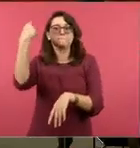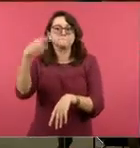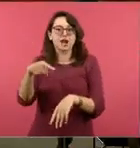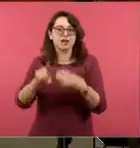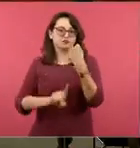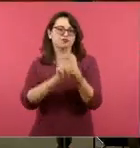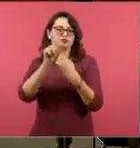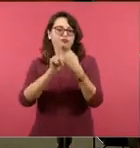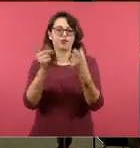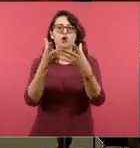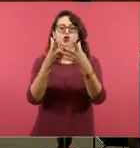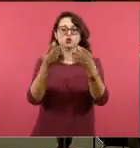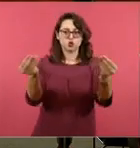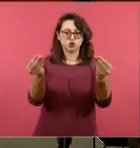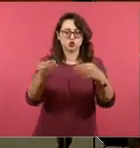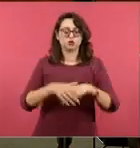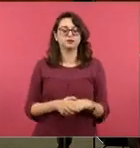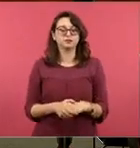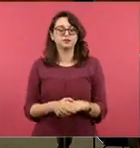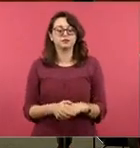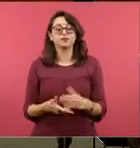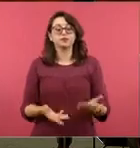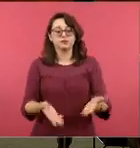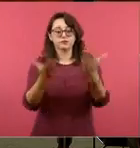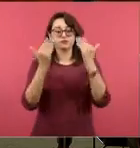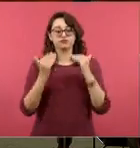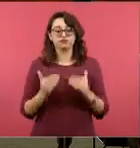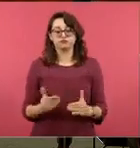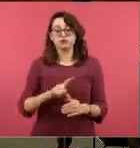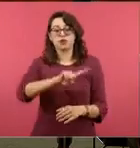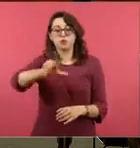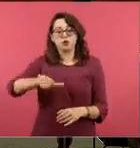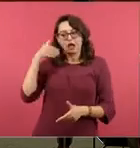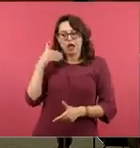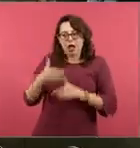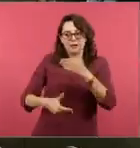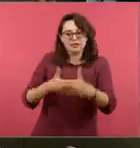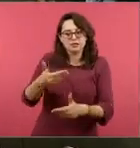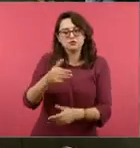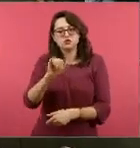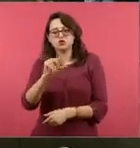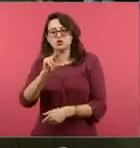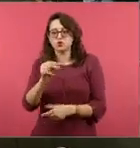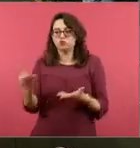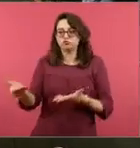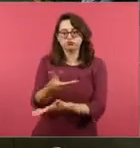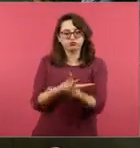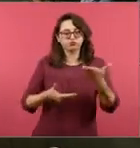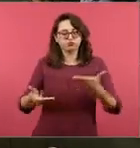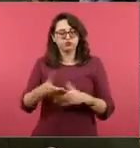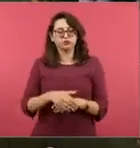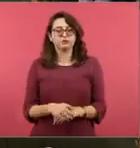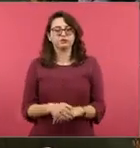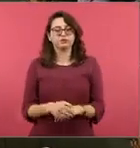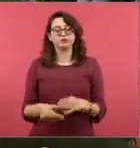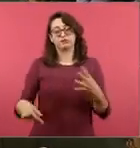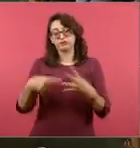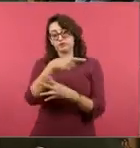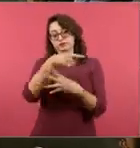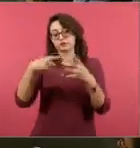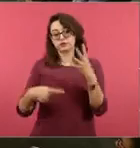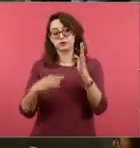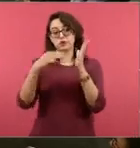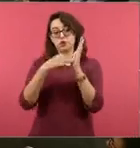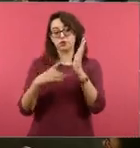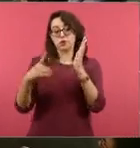Y finalmente, la etapa 9, consideración y avances. La que sigue, por favor. Las 4 metodologías que se utilizaron